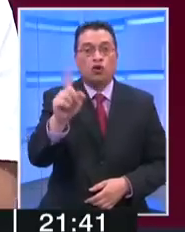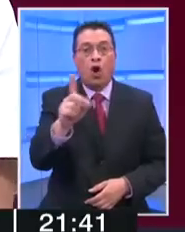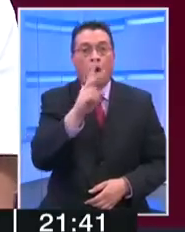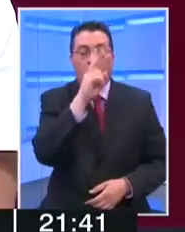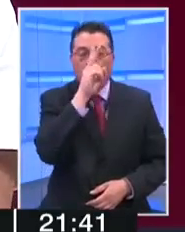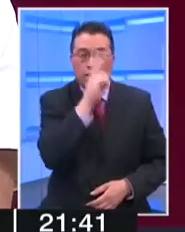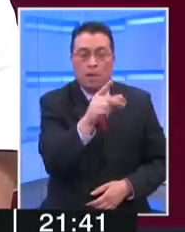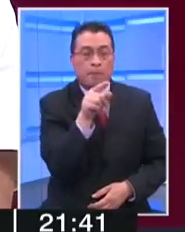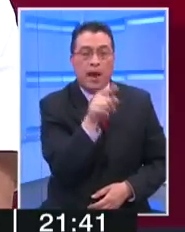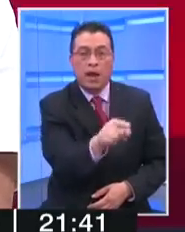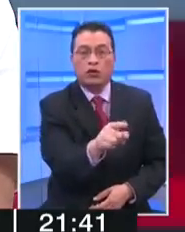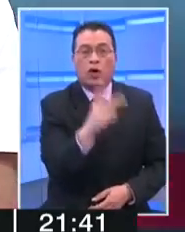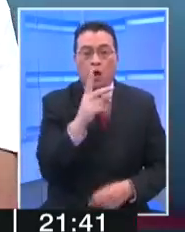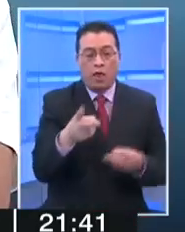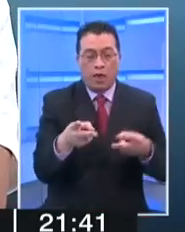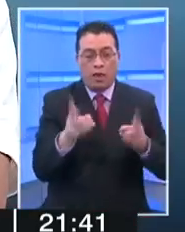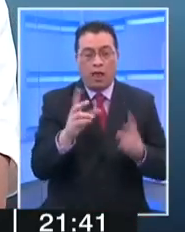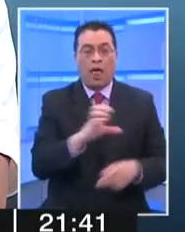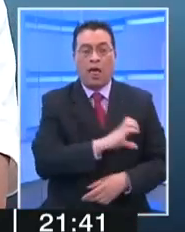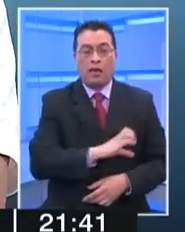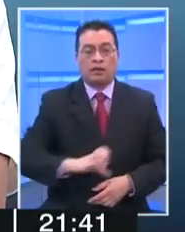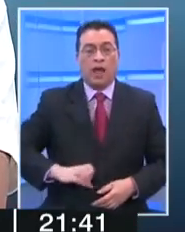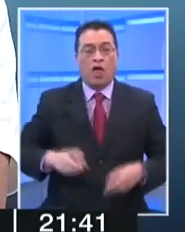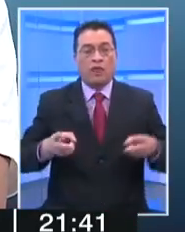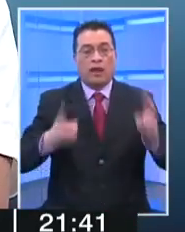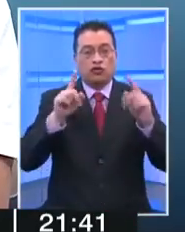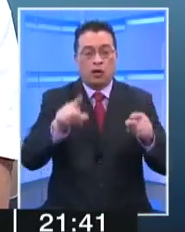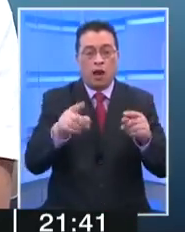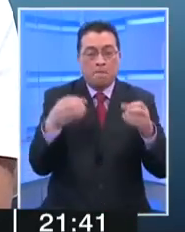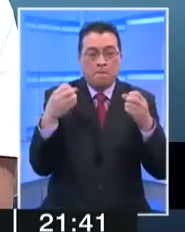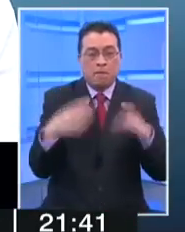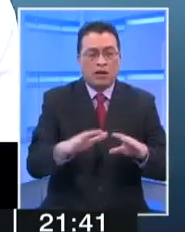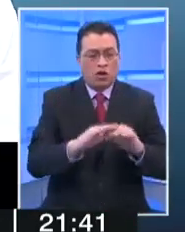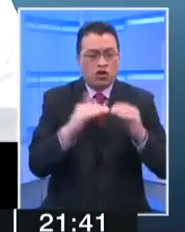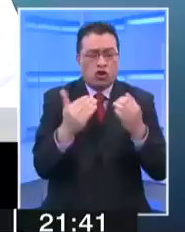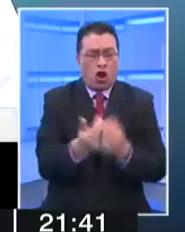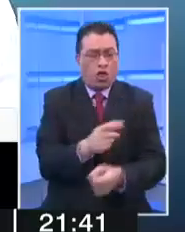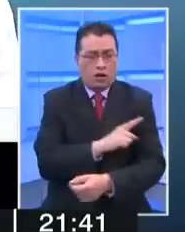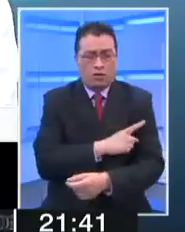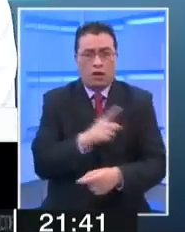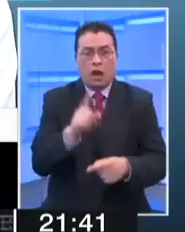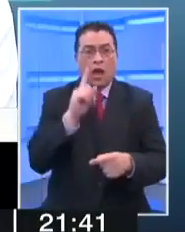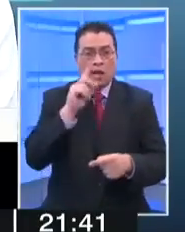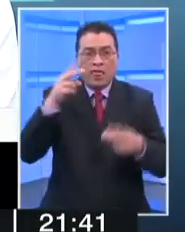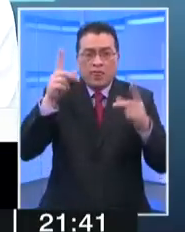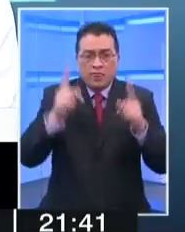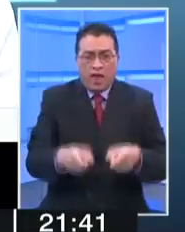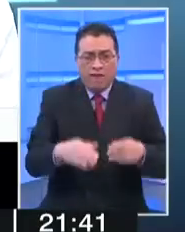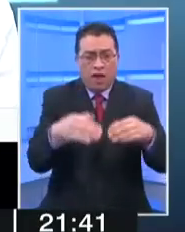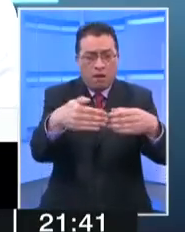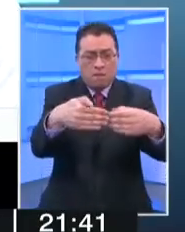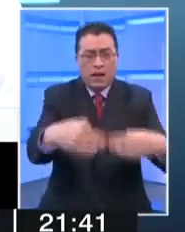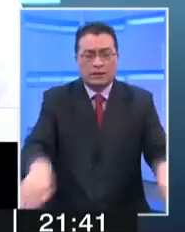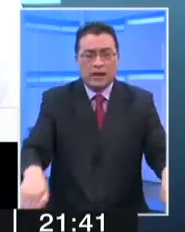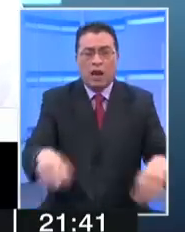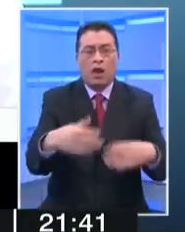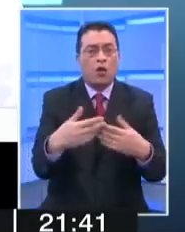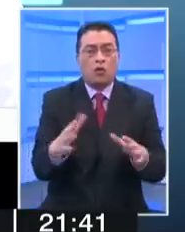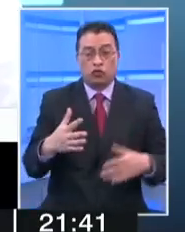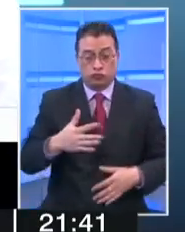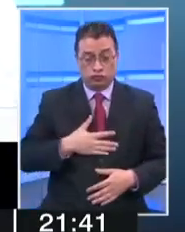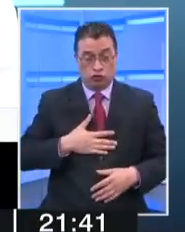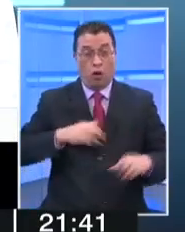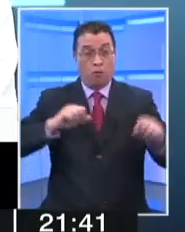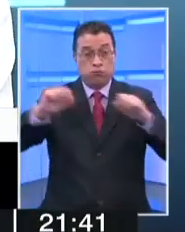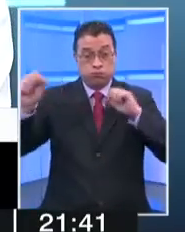el el Estado de derecho es él el que pierde toda su capacidad de mantenerse Imparcial frente a un cuestionamiento nosotros somos los